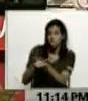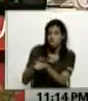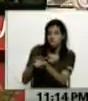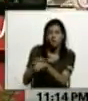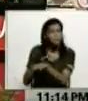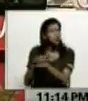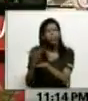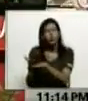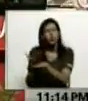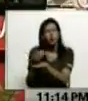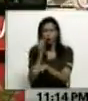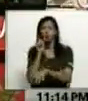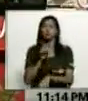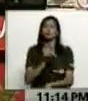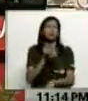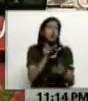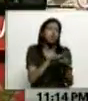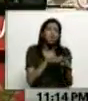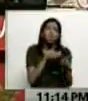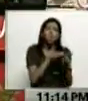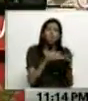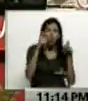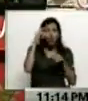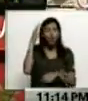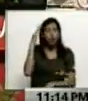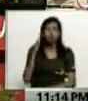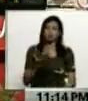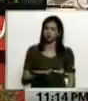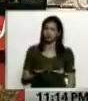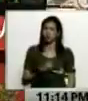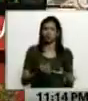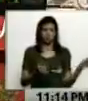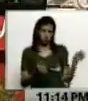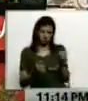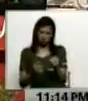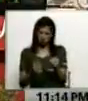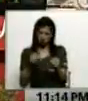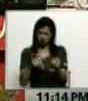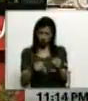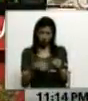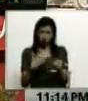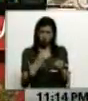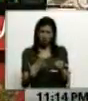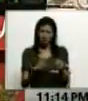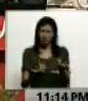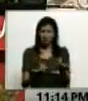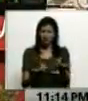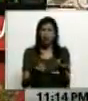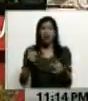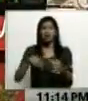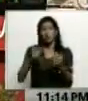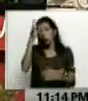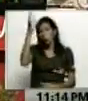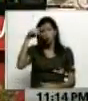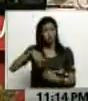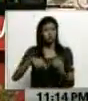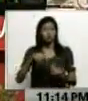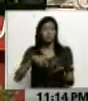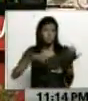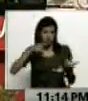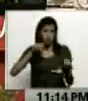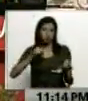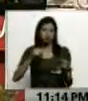jadita s porque porque ya ya Paloma compadre para que lo saquen en algún lado en el mazo lo seguiré sacando